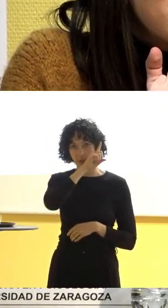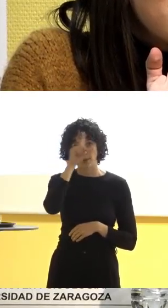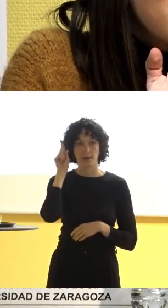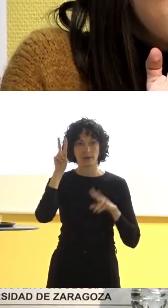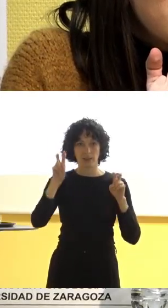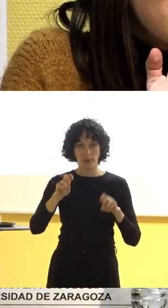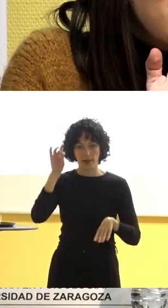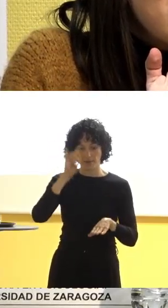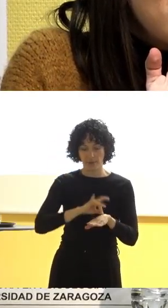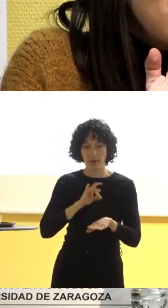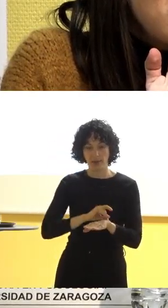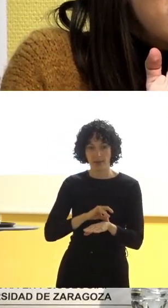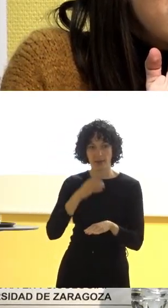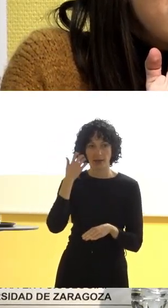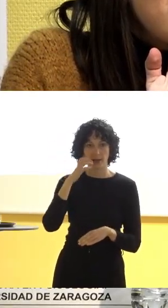enfermedades raras.